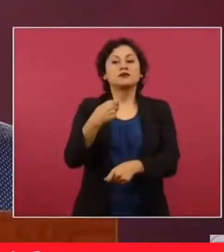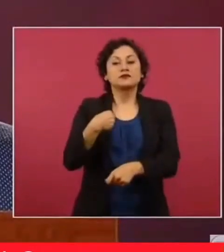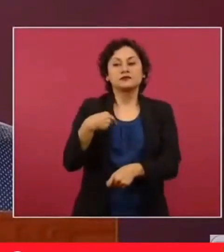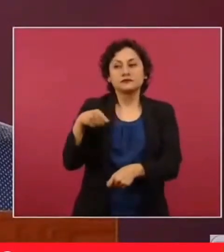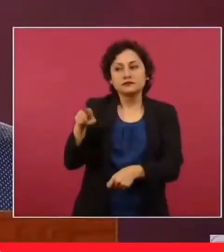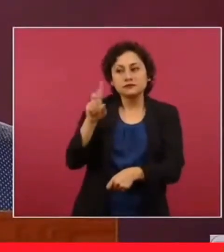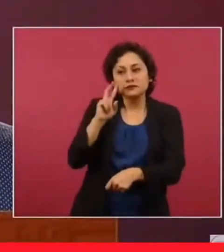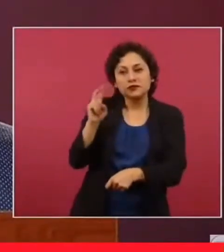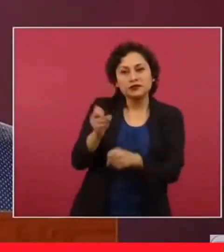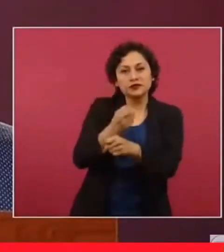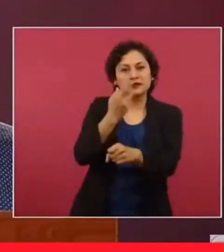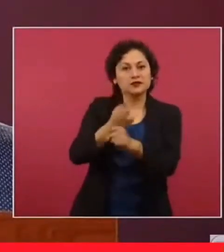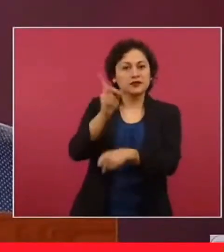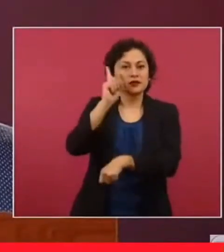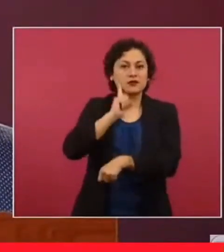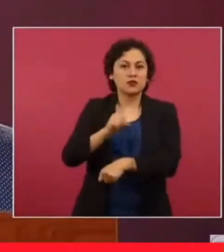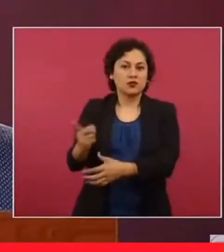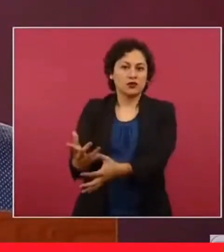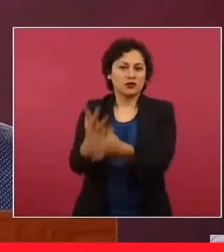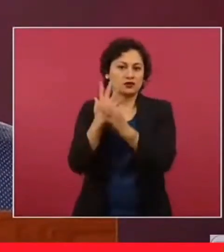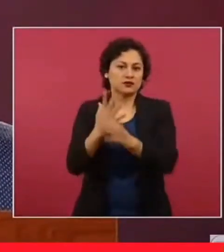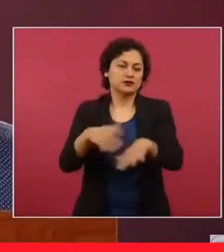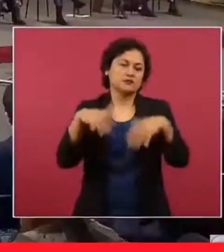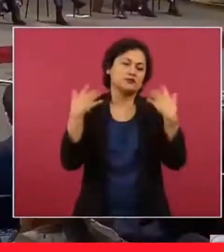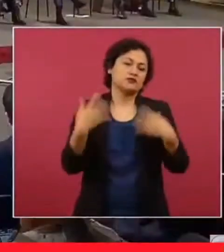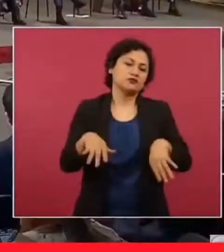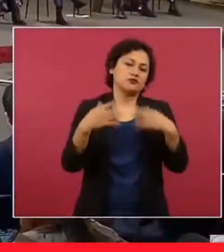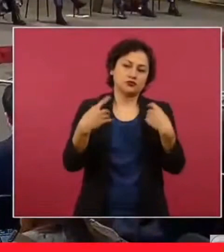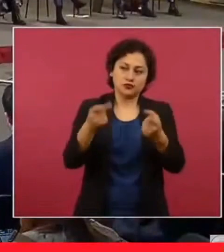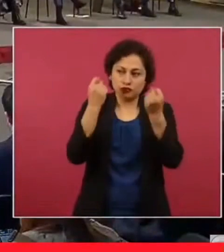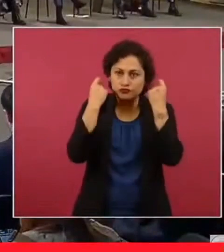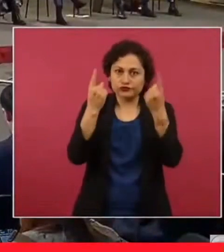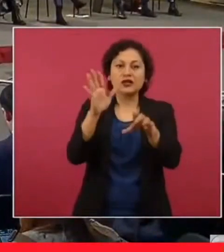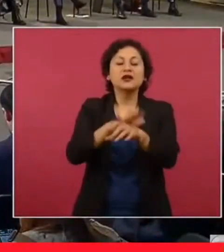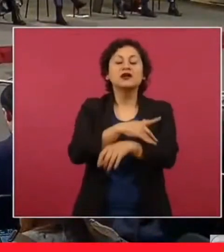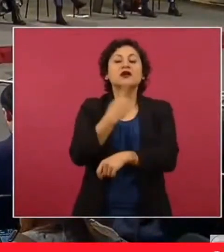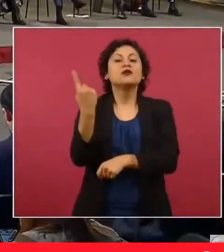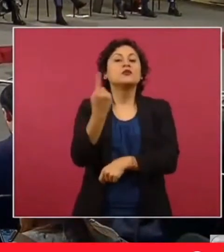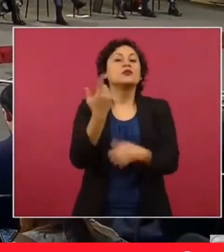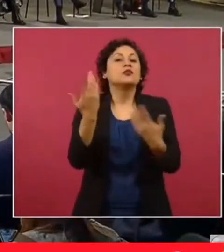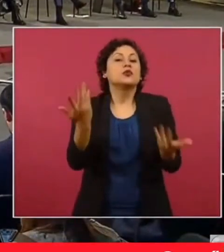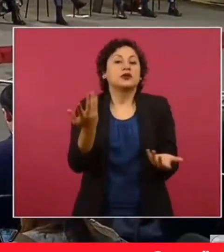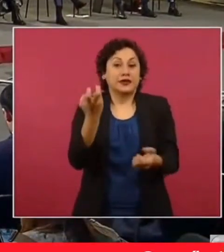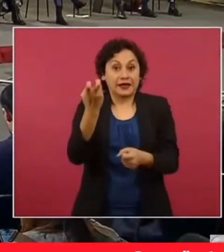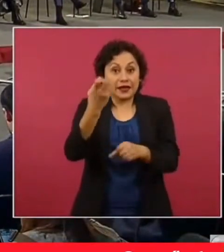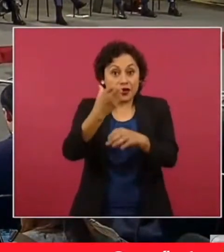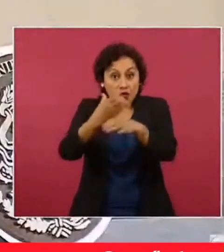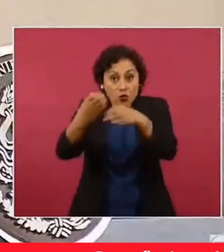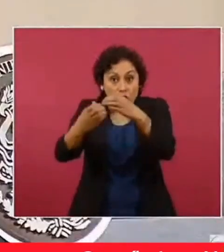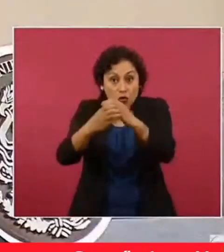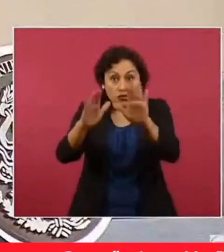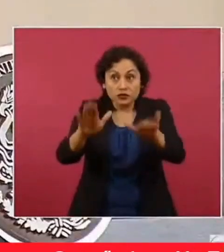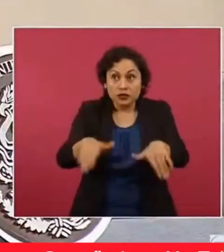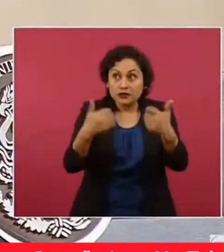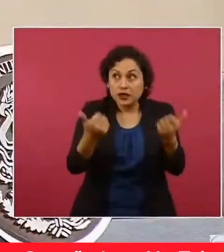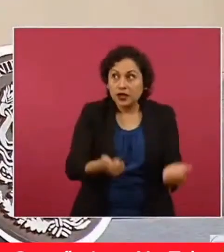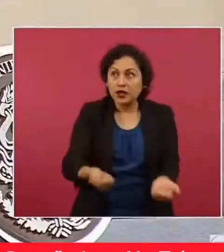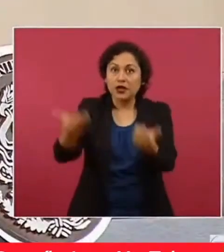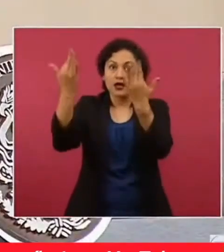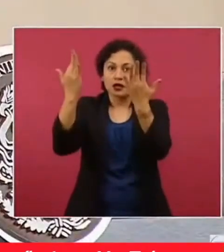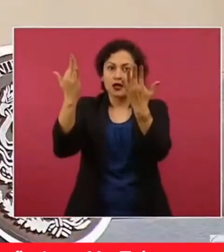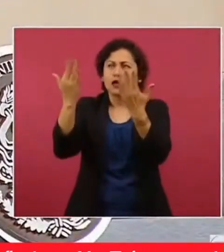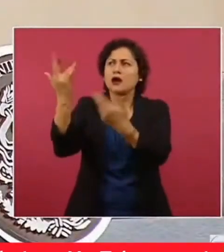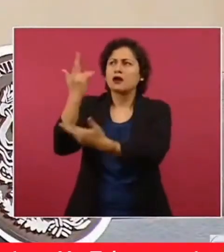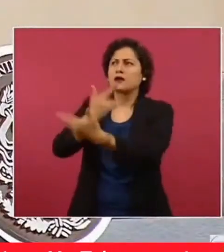sentido de que estas piezas pueden regresar a los lugares, aunque no sabemos exactamente de dónde